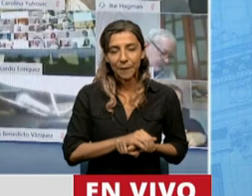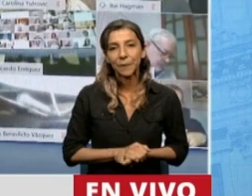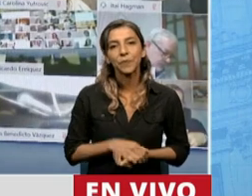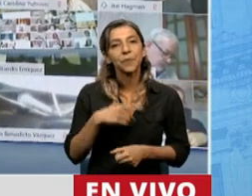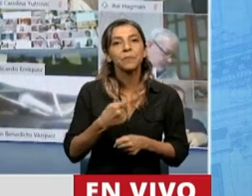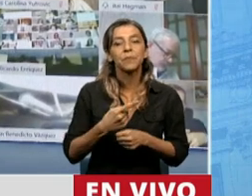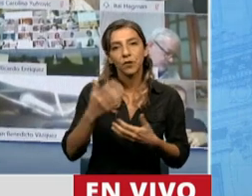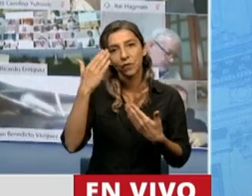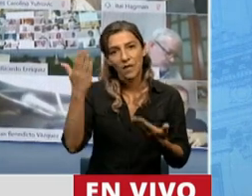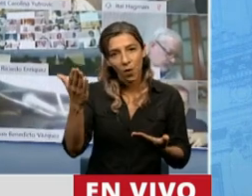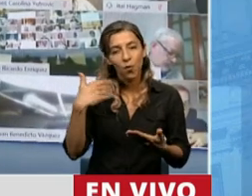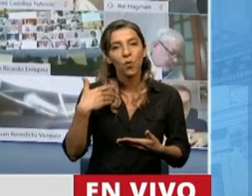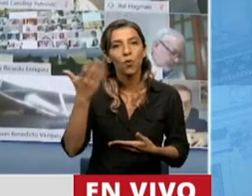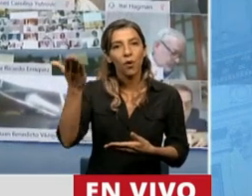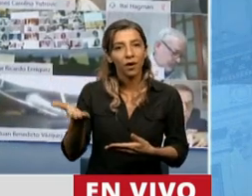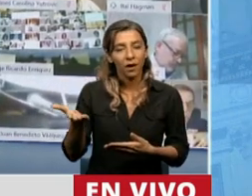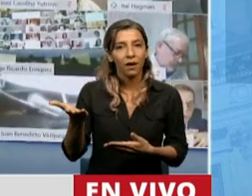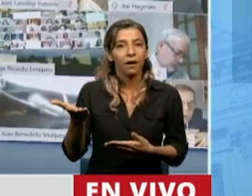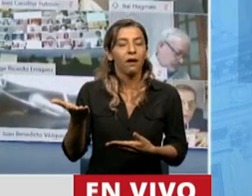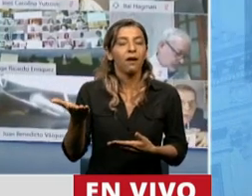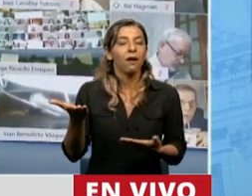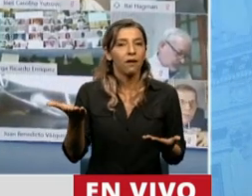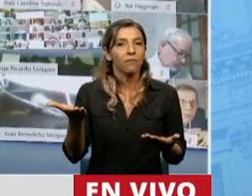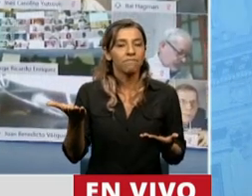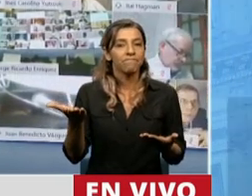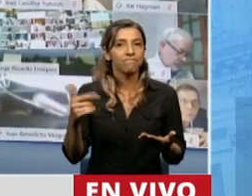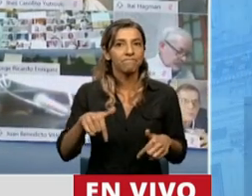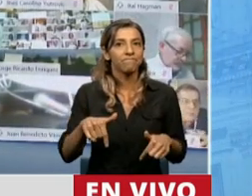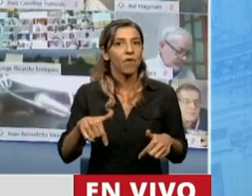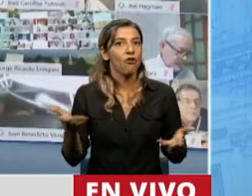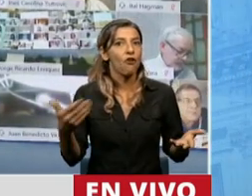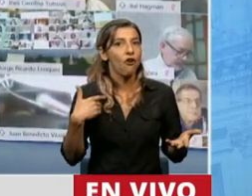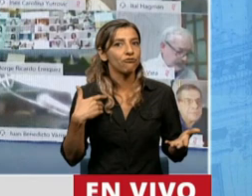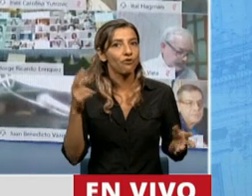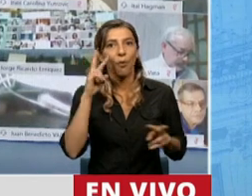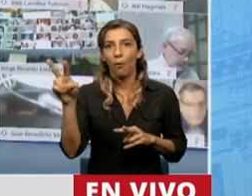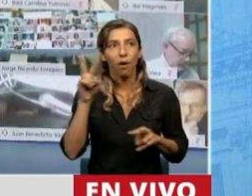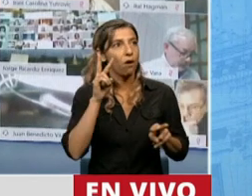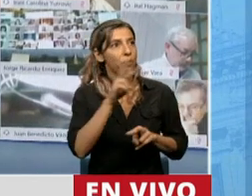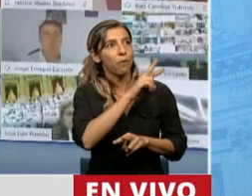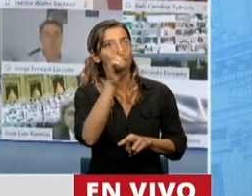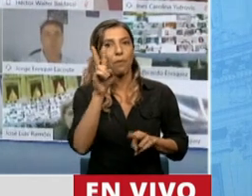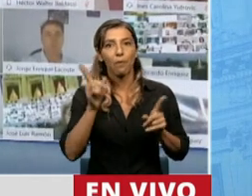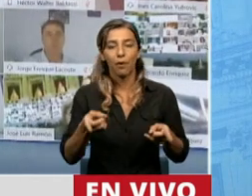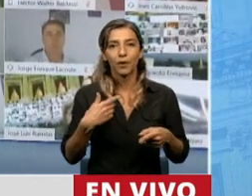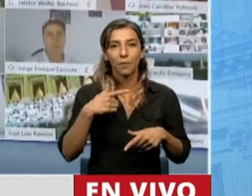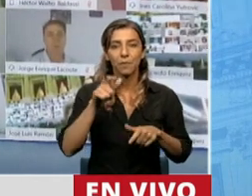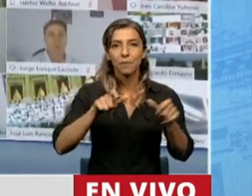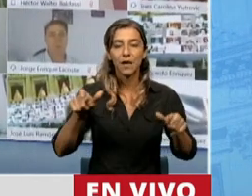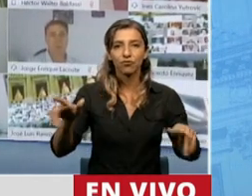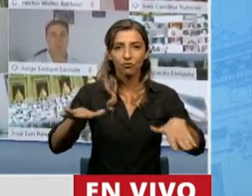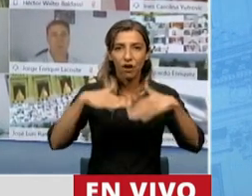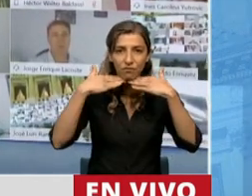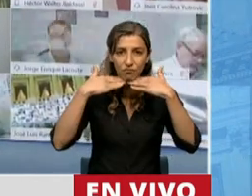saludar que que vuelva después de de 5 años a a ver gente en las gradas que vengan